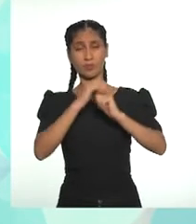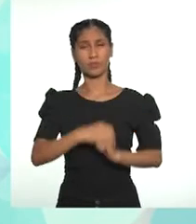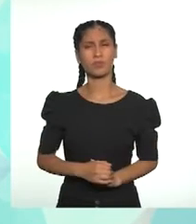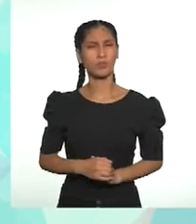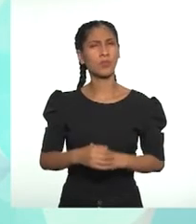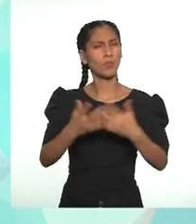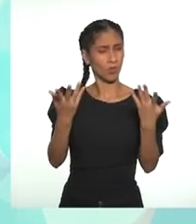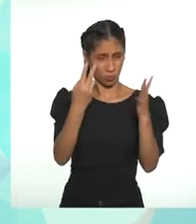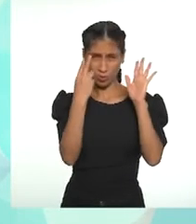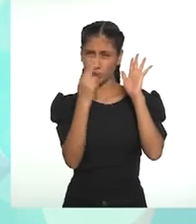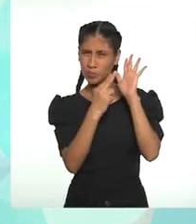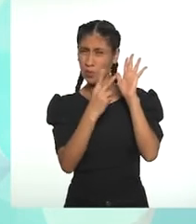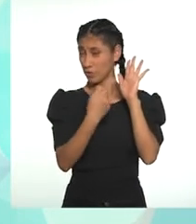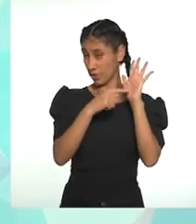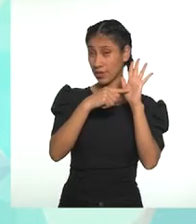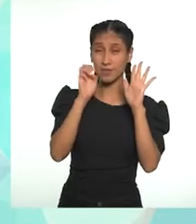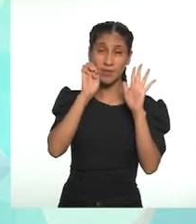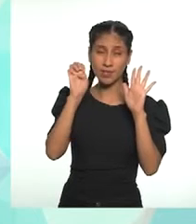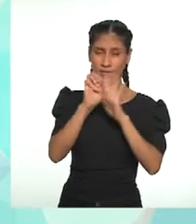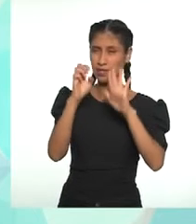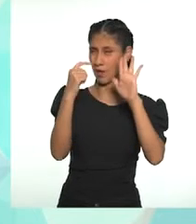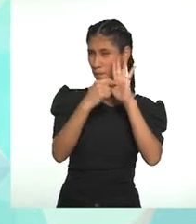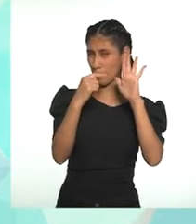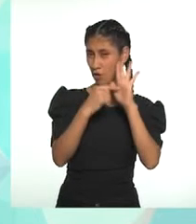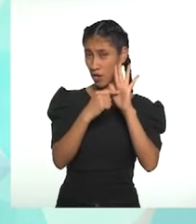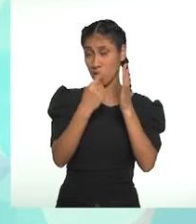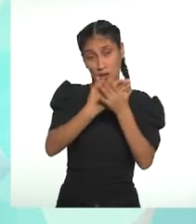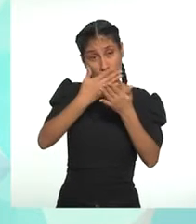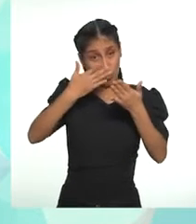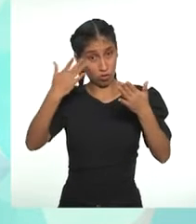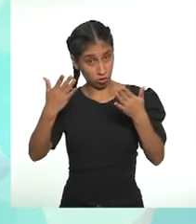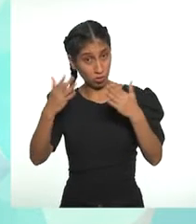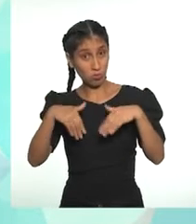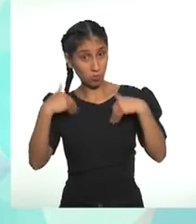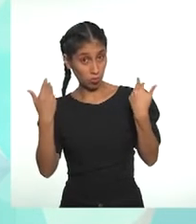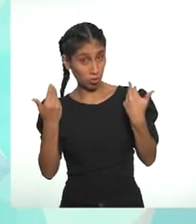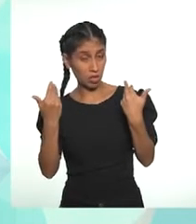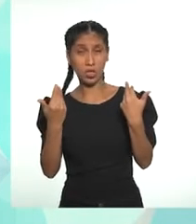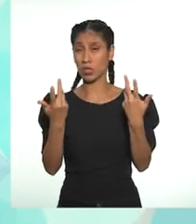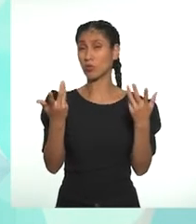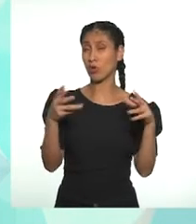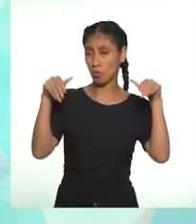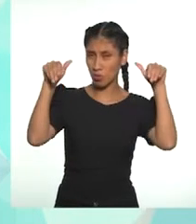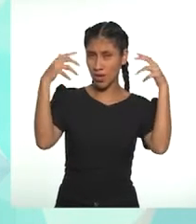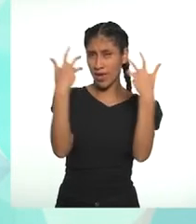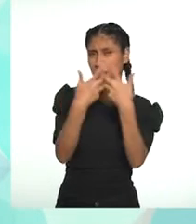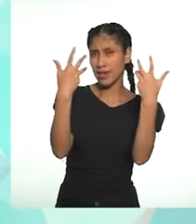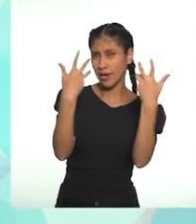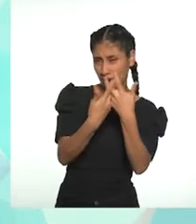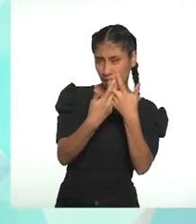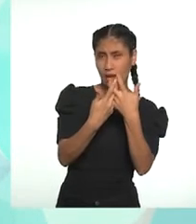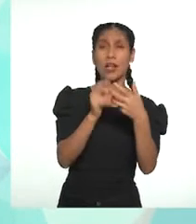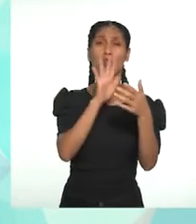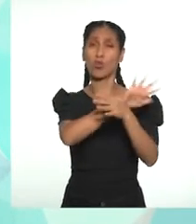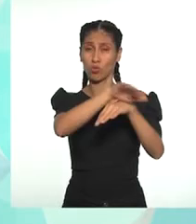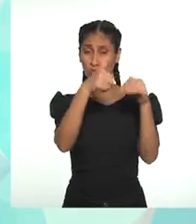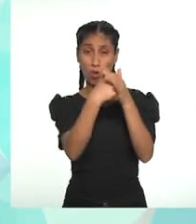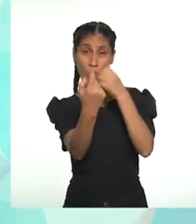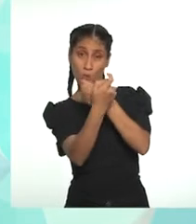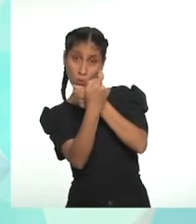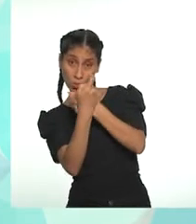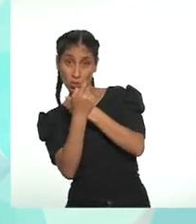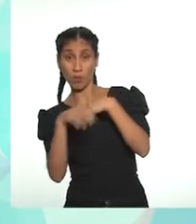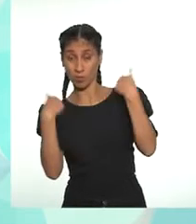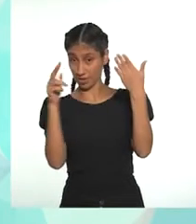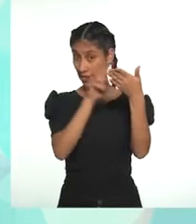para lograr un propósito. Como vemos en este ejemplo, los materiales podrían estar implícitos o simplemente formar parte de las